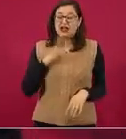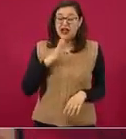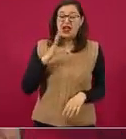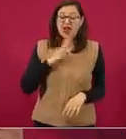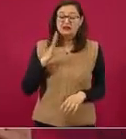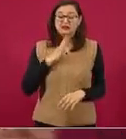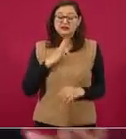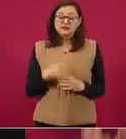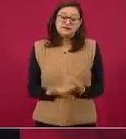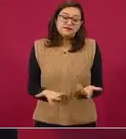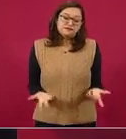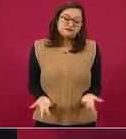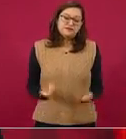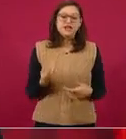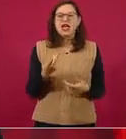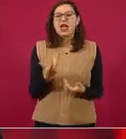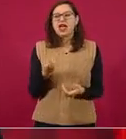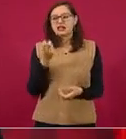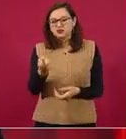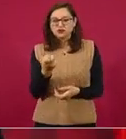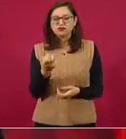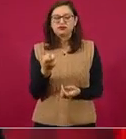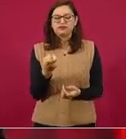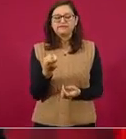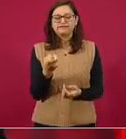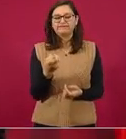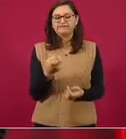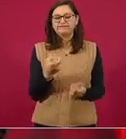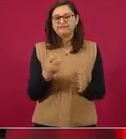y esto es muy importante,